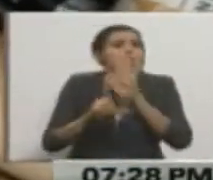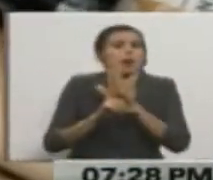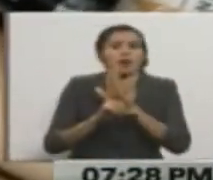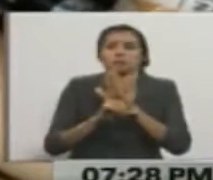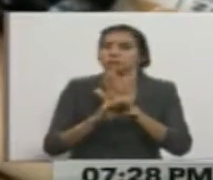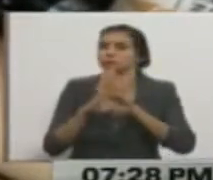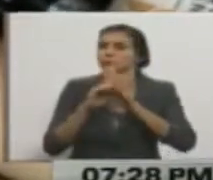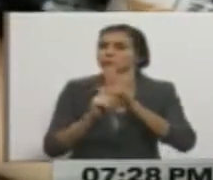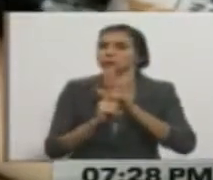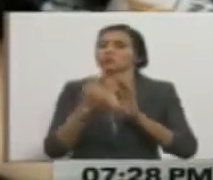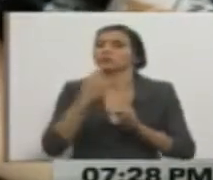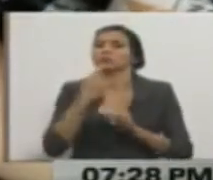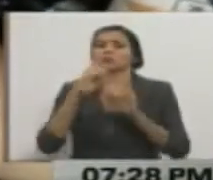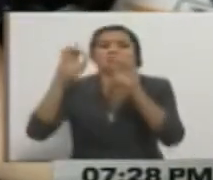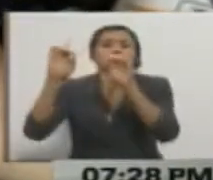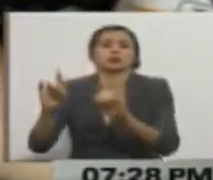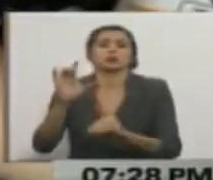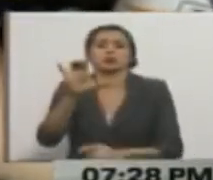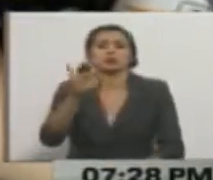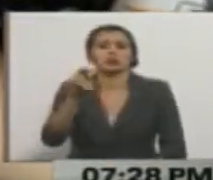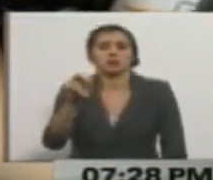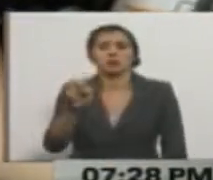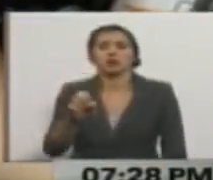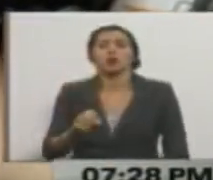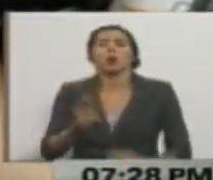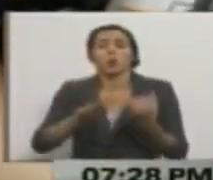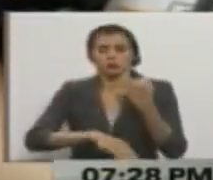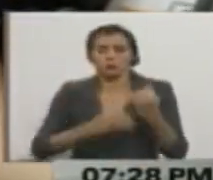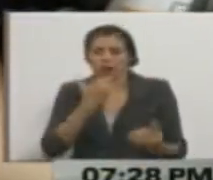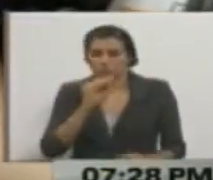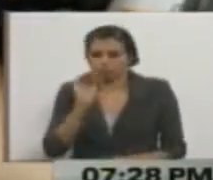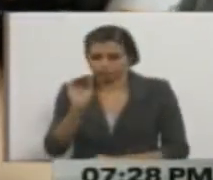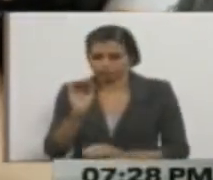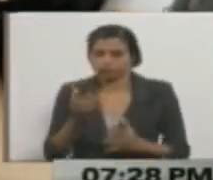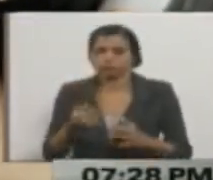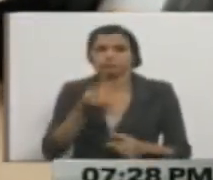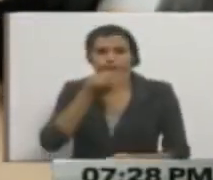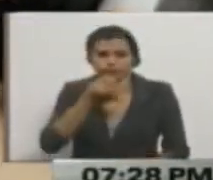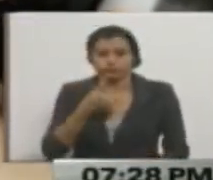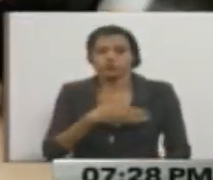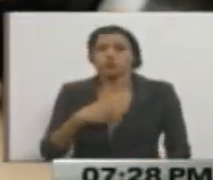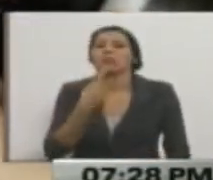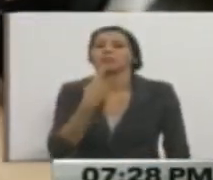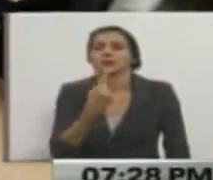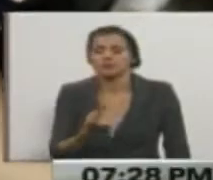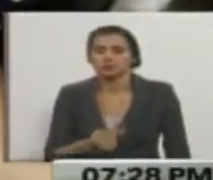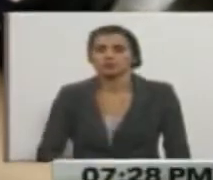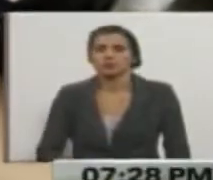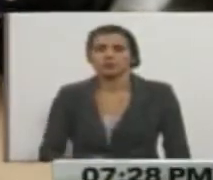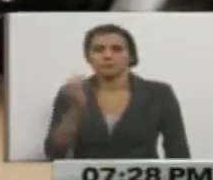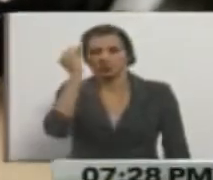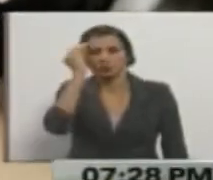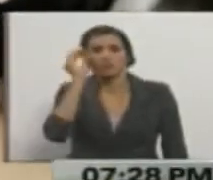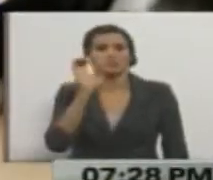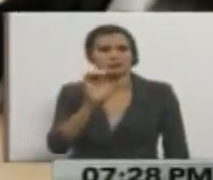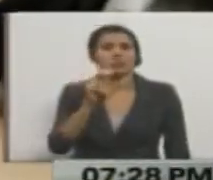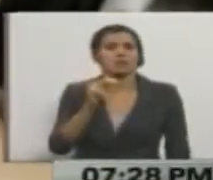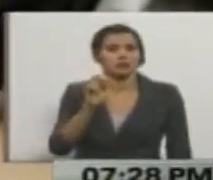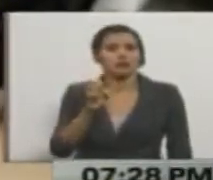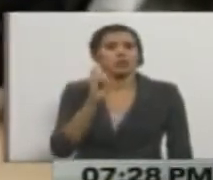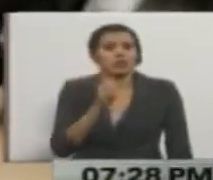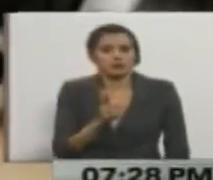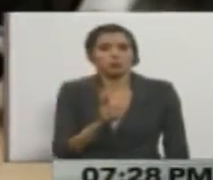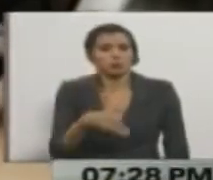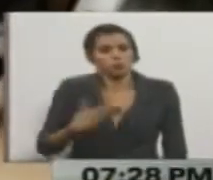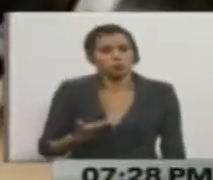la decisión que tomó el CNE. Un último comentario. Nos parece además que el CNE pudo haber